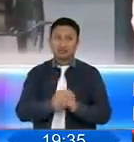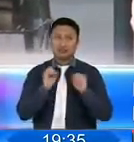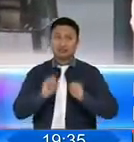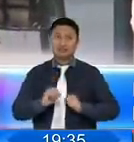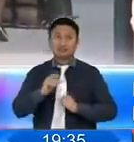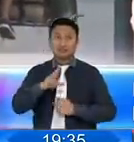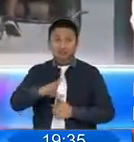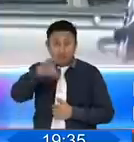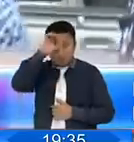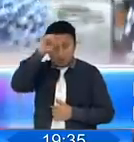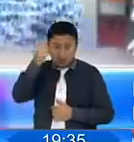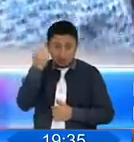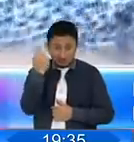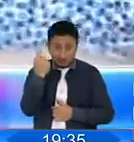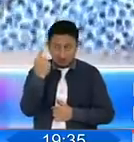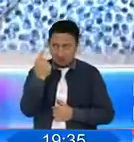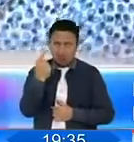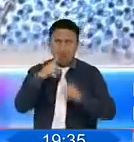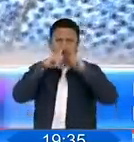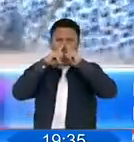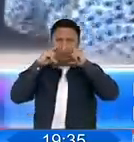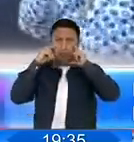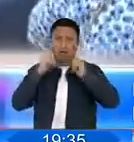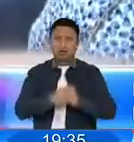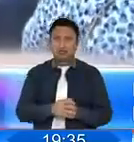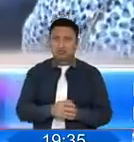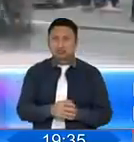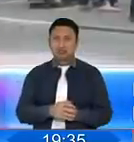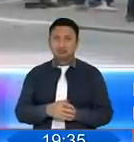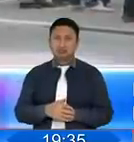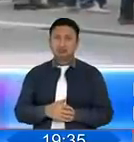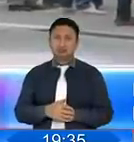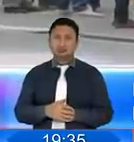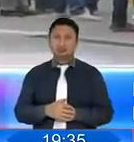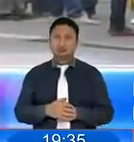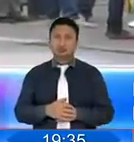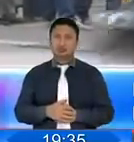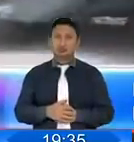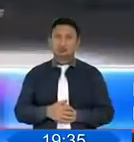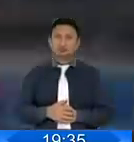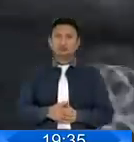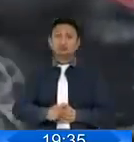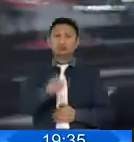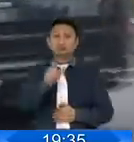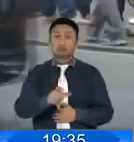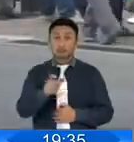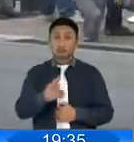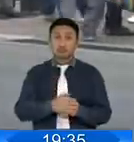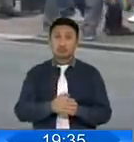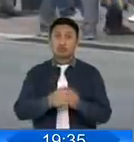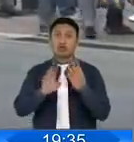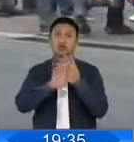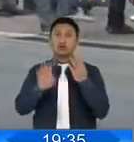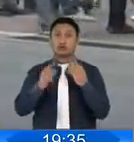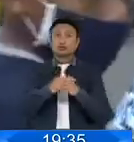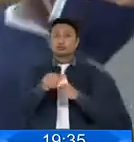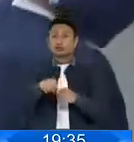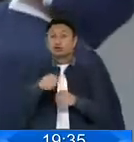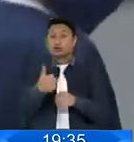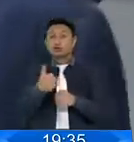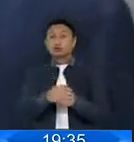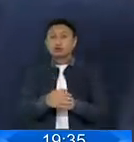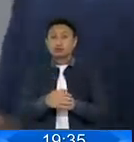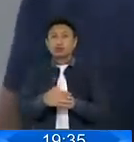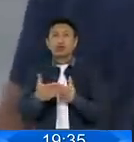respecto al uso de las mascarillas es evidente. Y muchos hacen cola. Otros tal vez salen